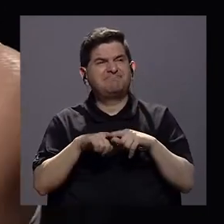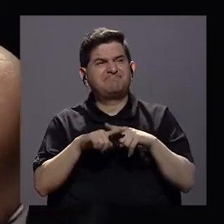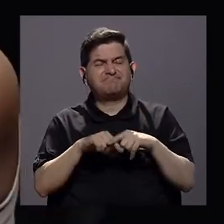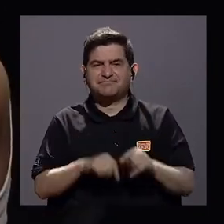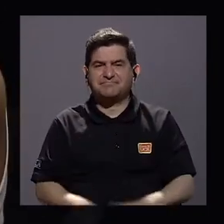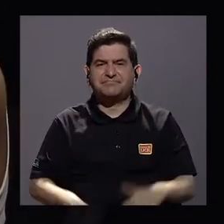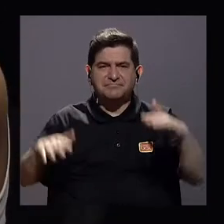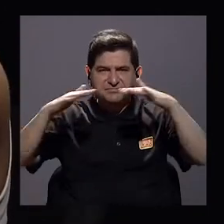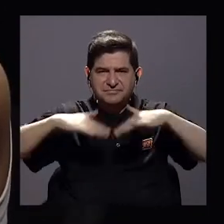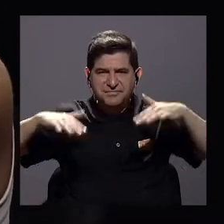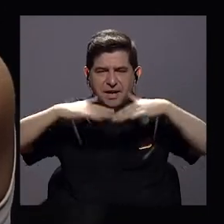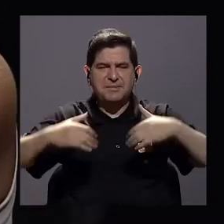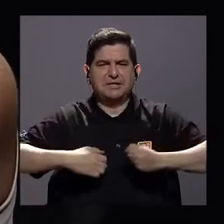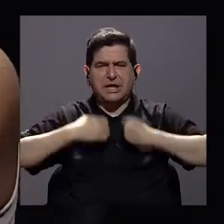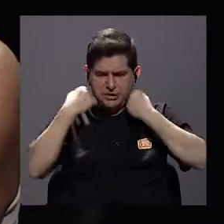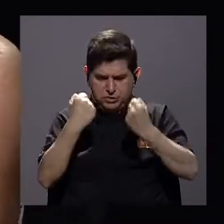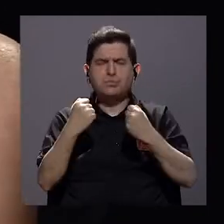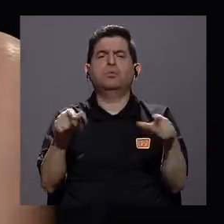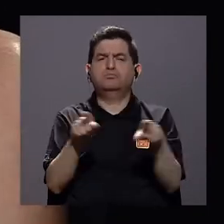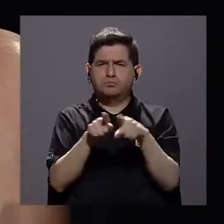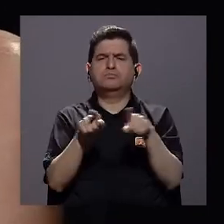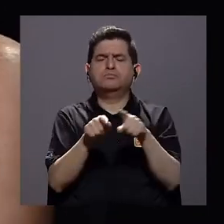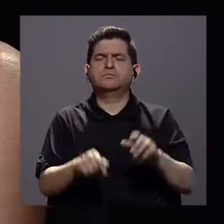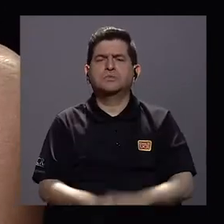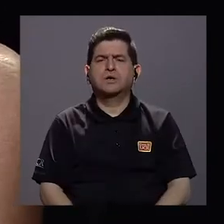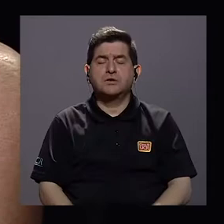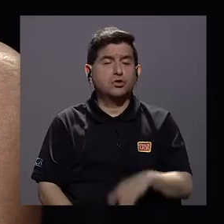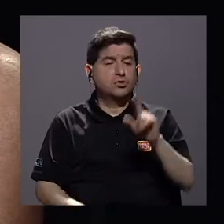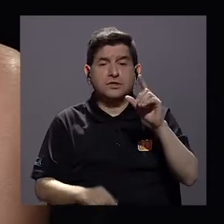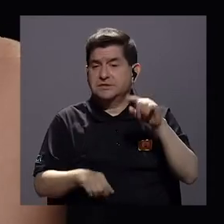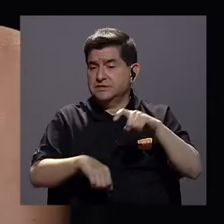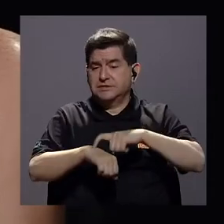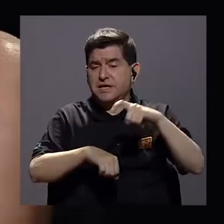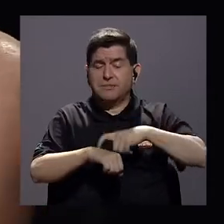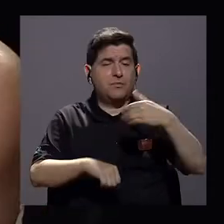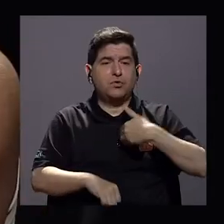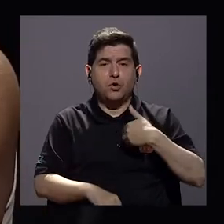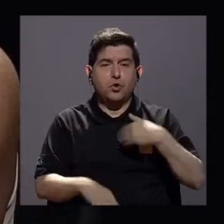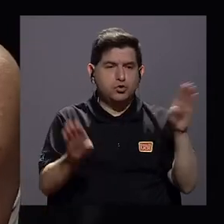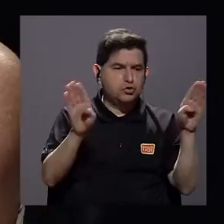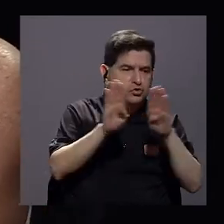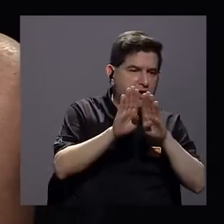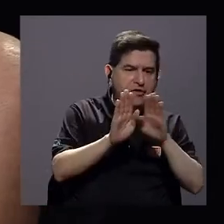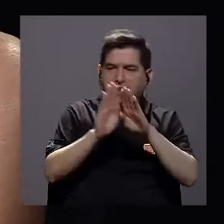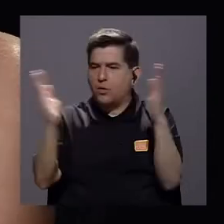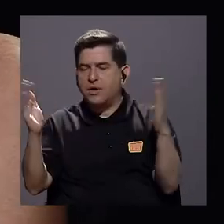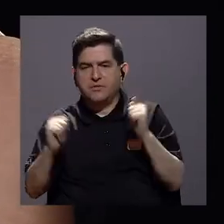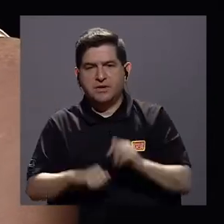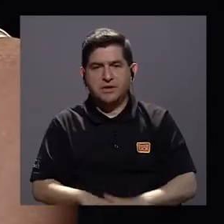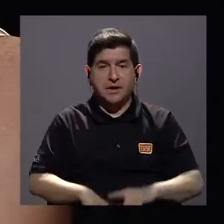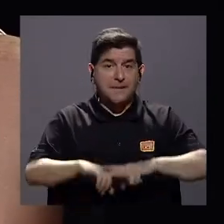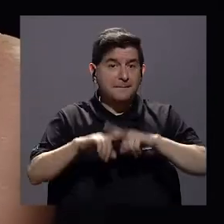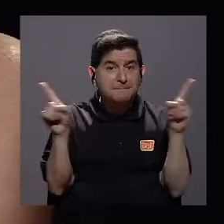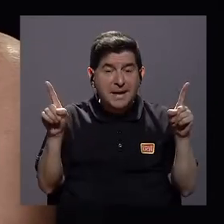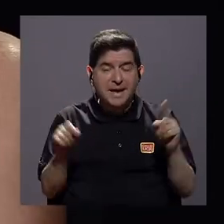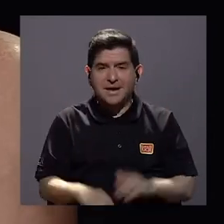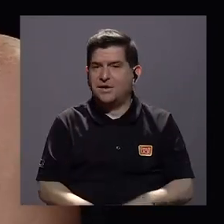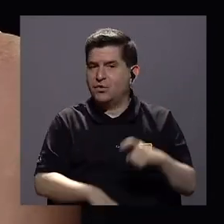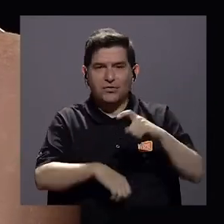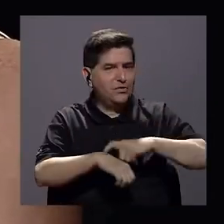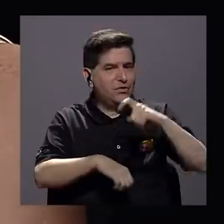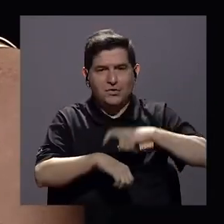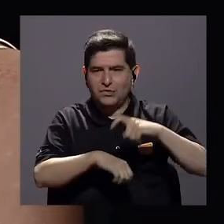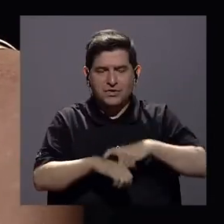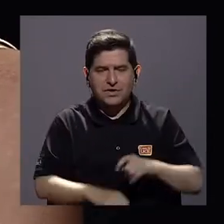un ambientalismo muy fuerte también y entonces no dio tiempo, ¿verdad? O se cierra o se abre, ¿verdad? Uh-huh. Pero no dio el tiempo